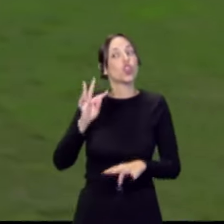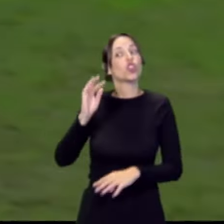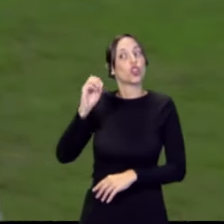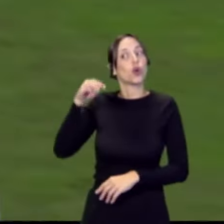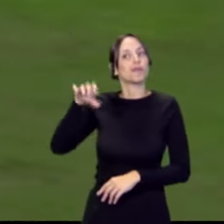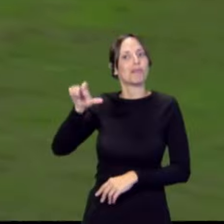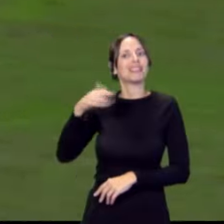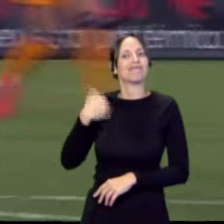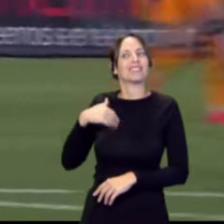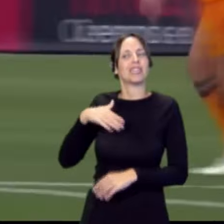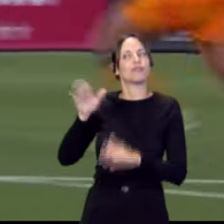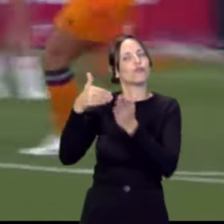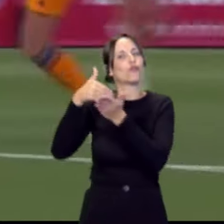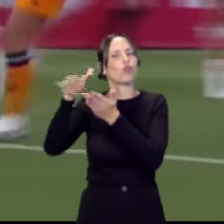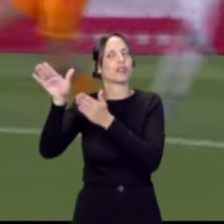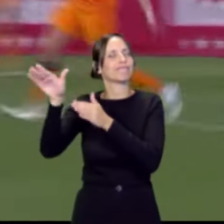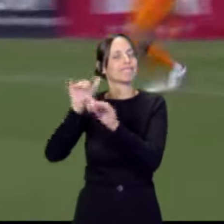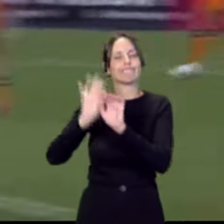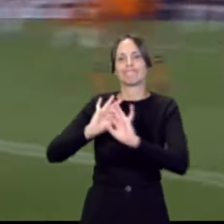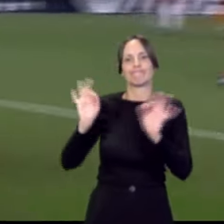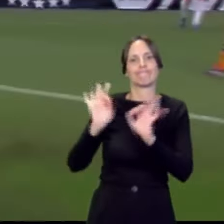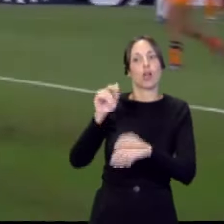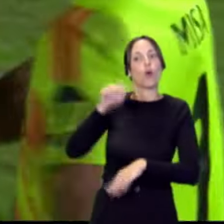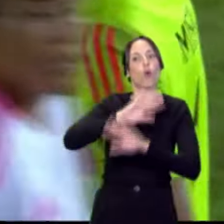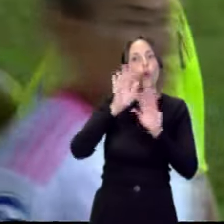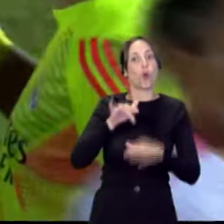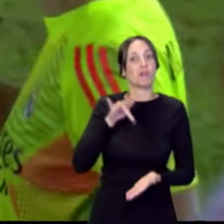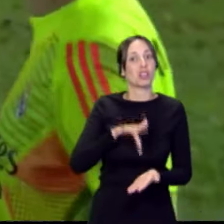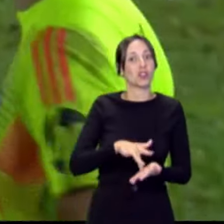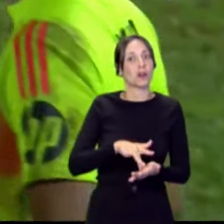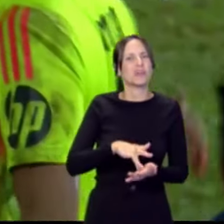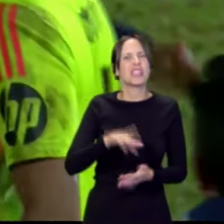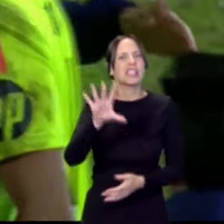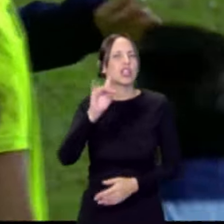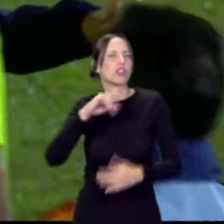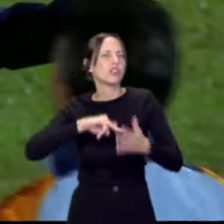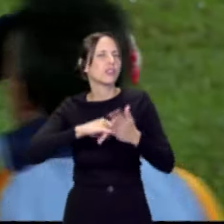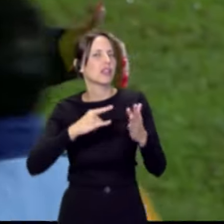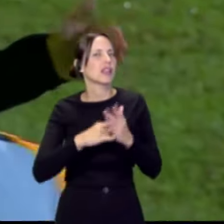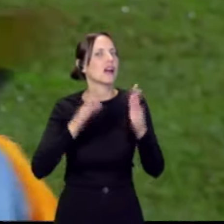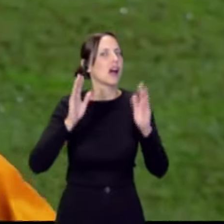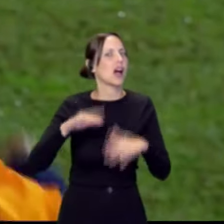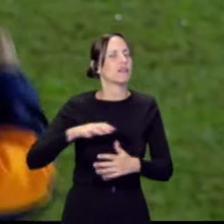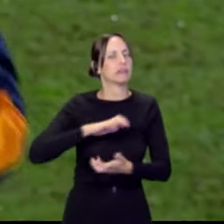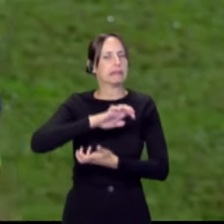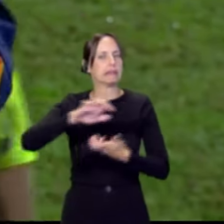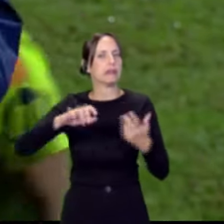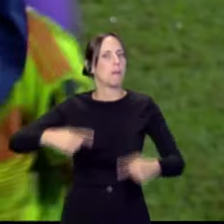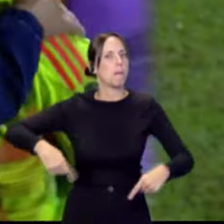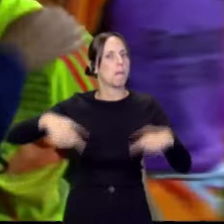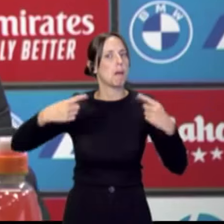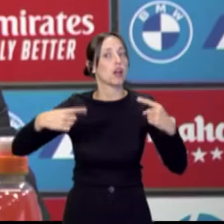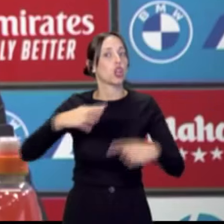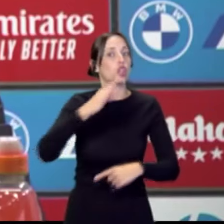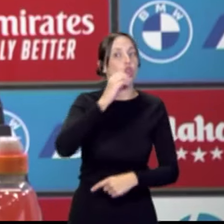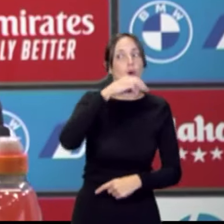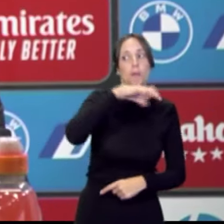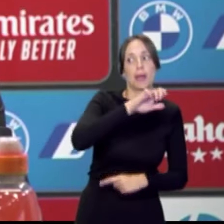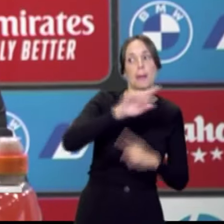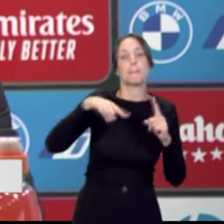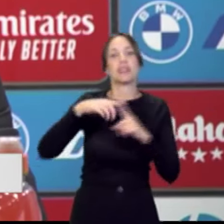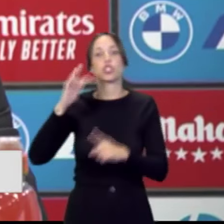Gran Canaria fuera de la última convocatoria del combinado nacional, una decisión técnica que supuso un cruce de declaraciones entre Tome y Torín. Es una chica